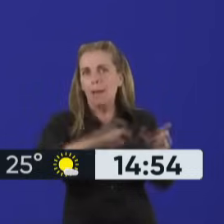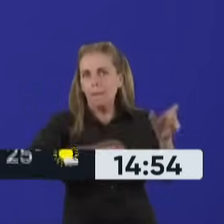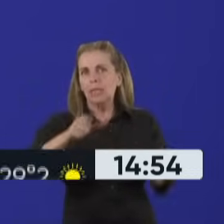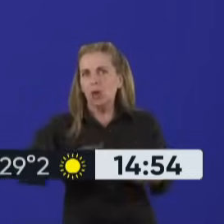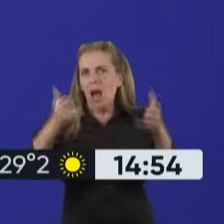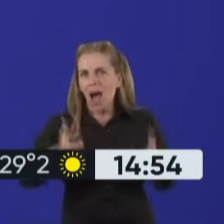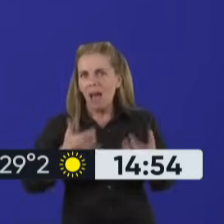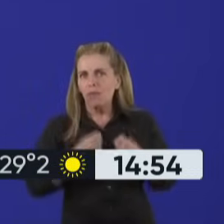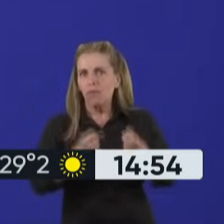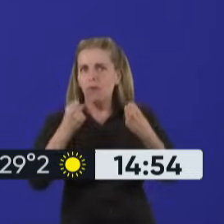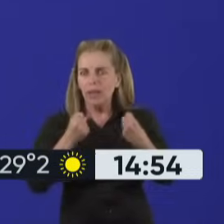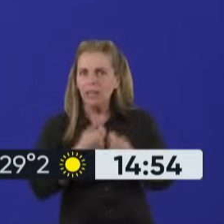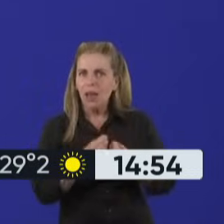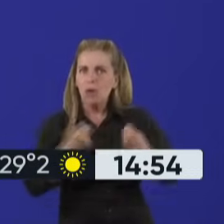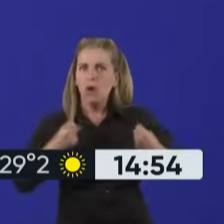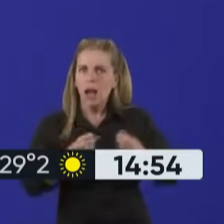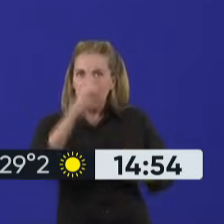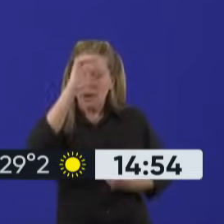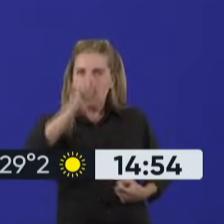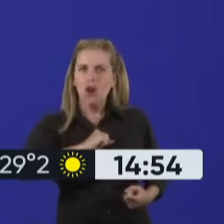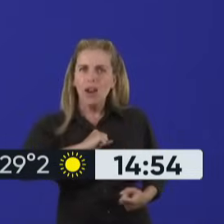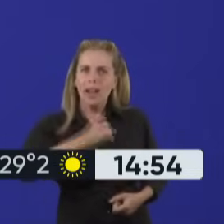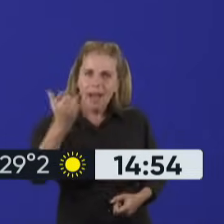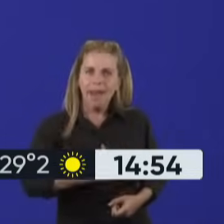es fuerza y coraje para hacerlo.